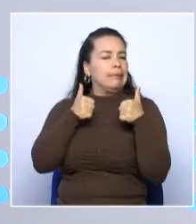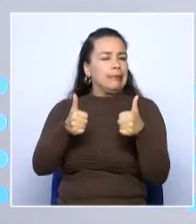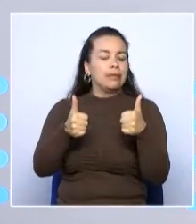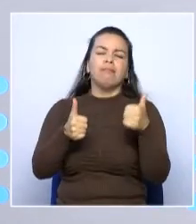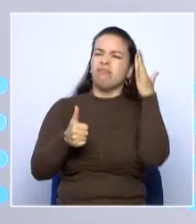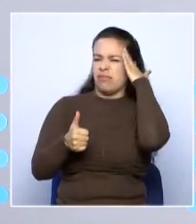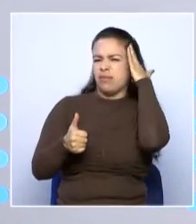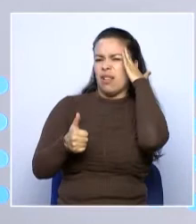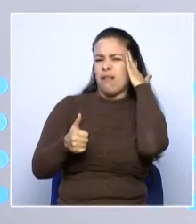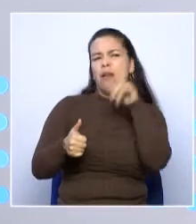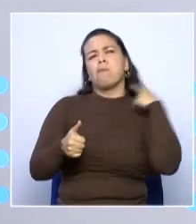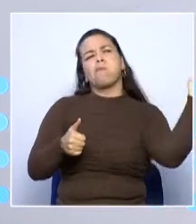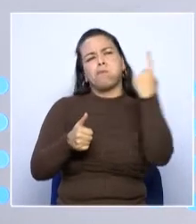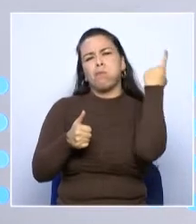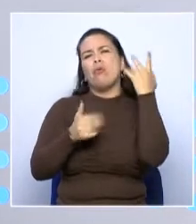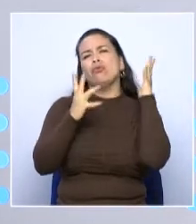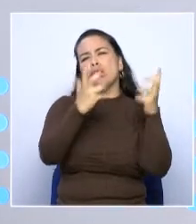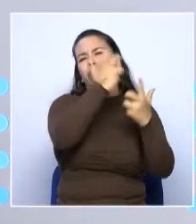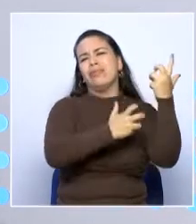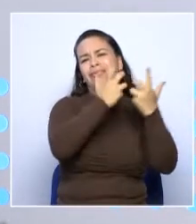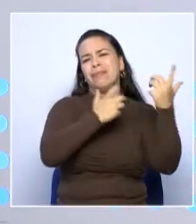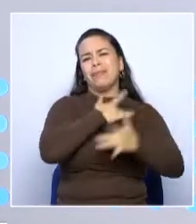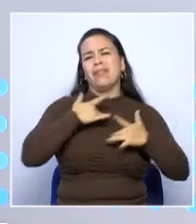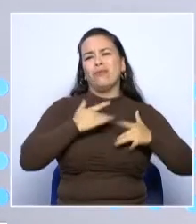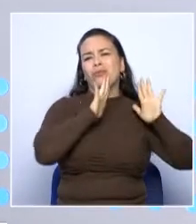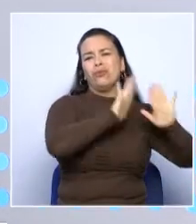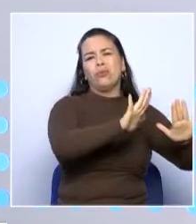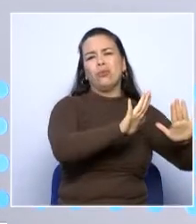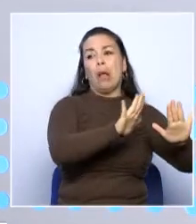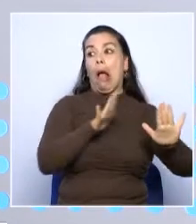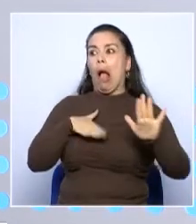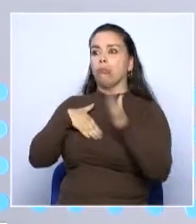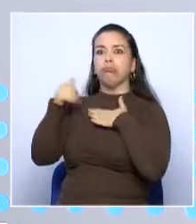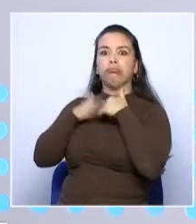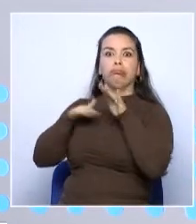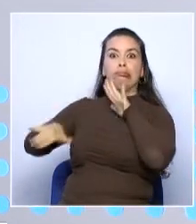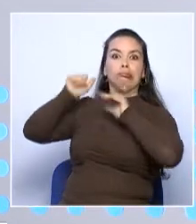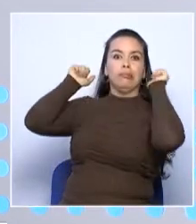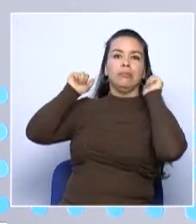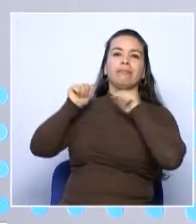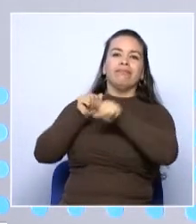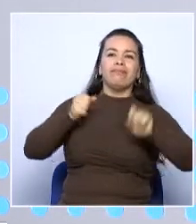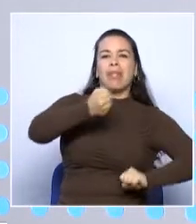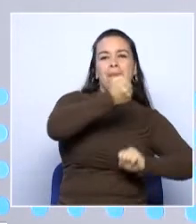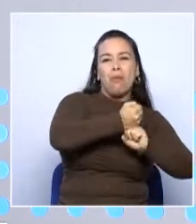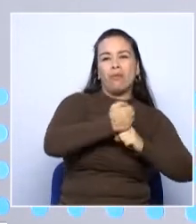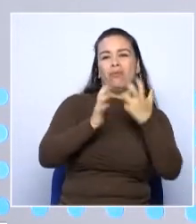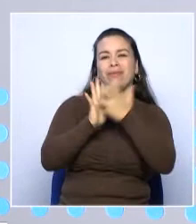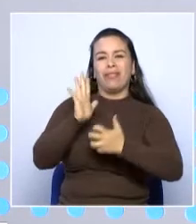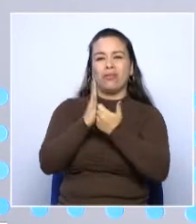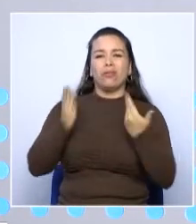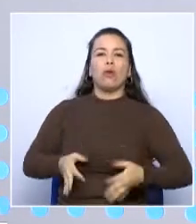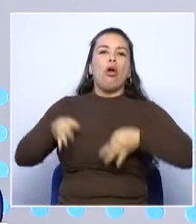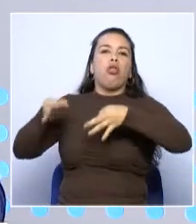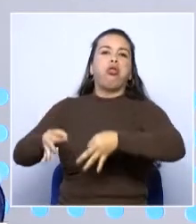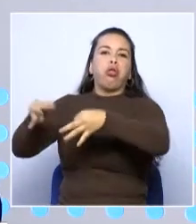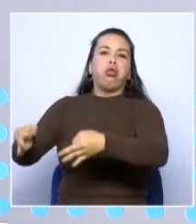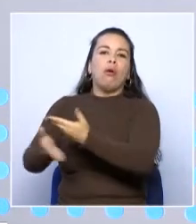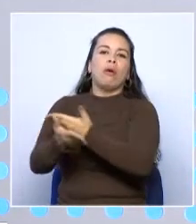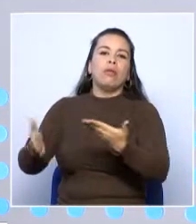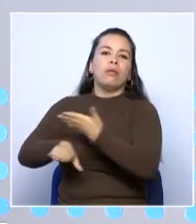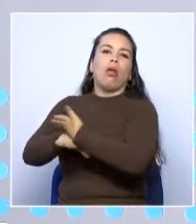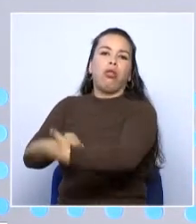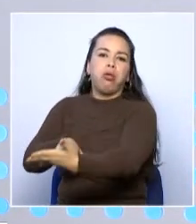infortunadamente nuestros sistemas de salud le sacan el cuerpo a estos apoyos diagnósticos o los demoran mucho y estamos